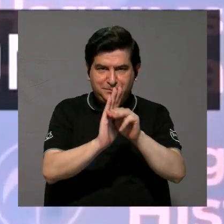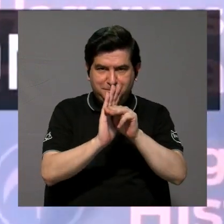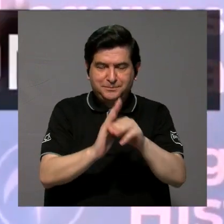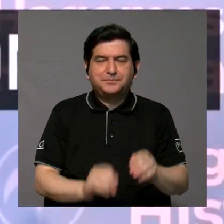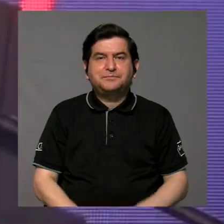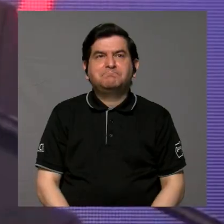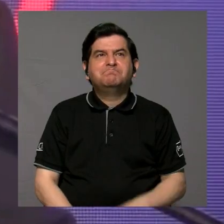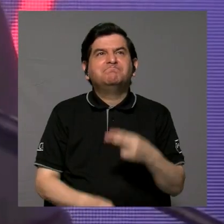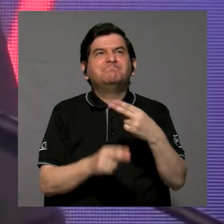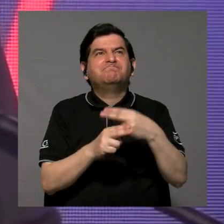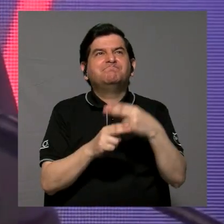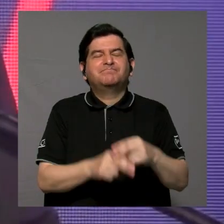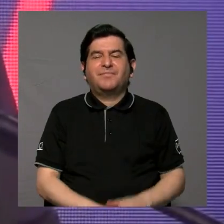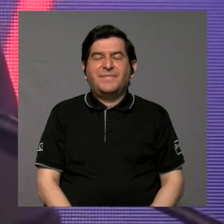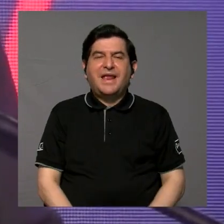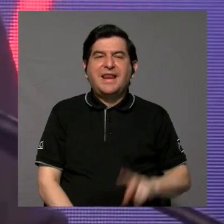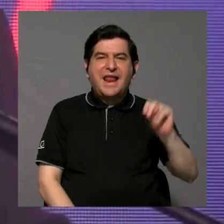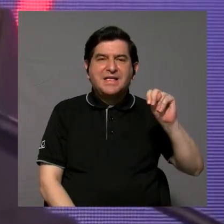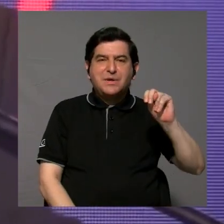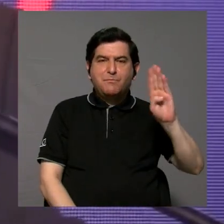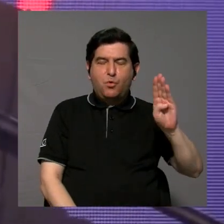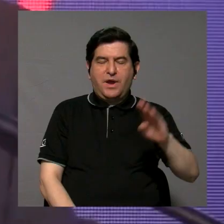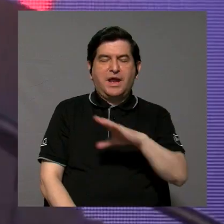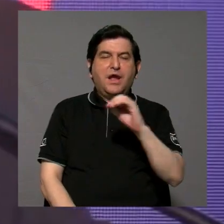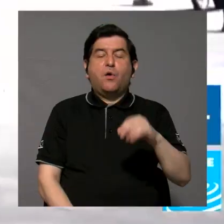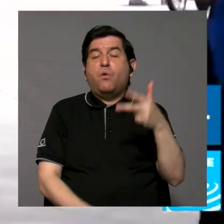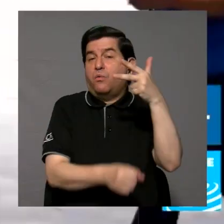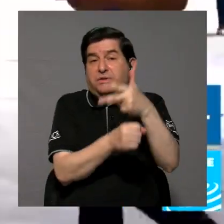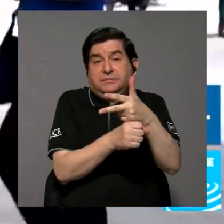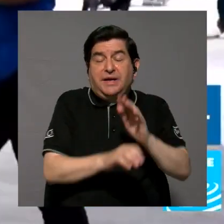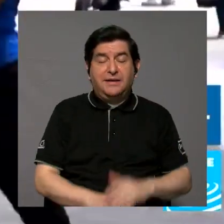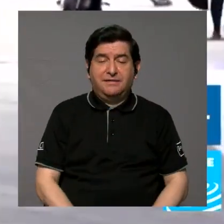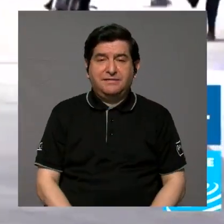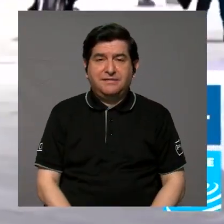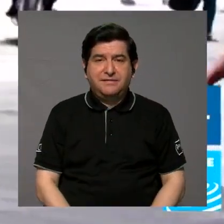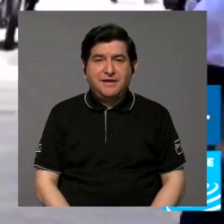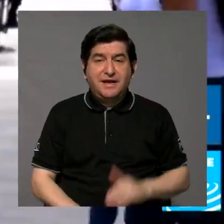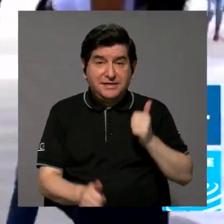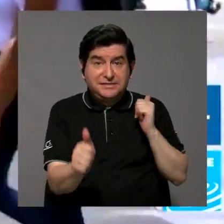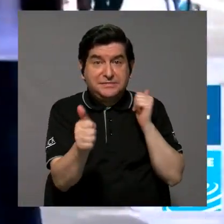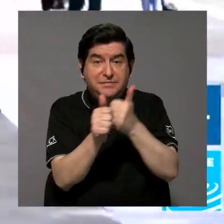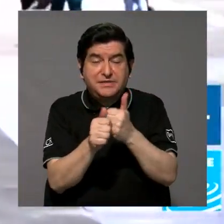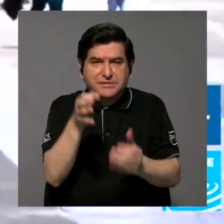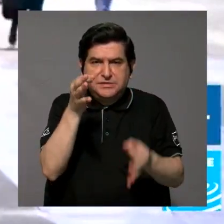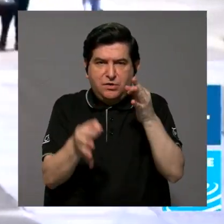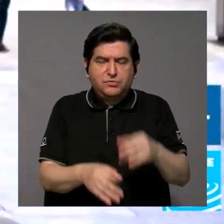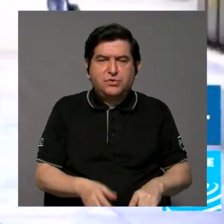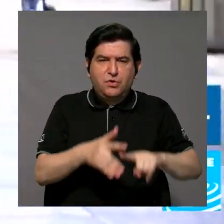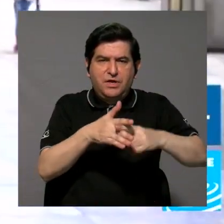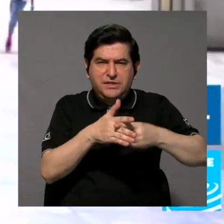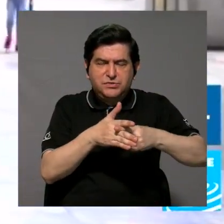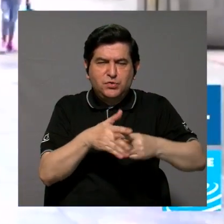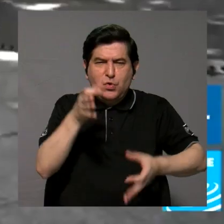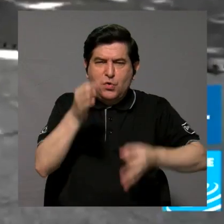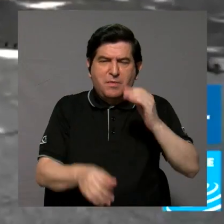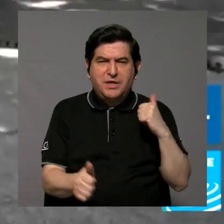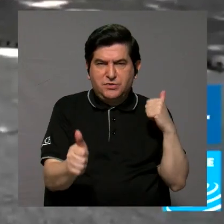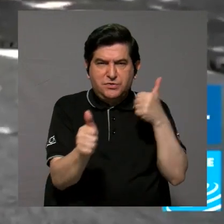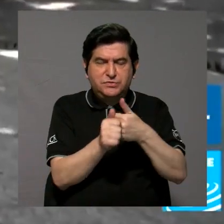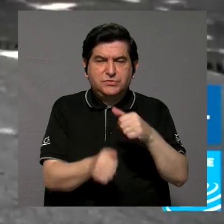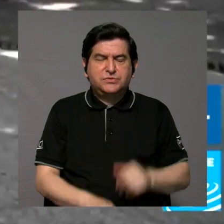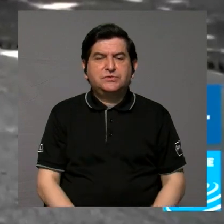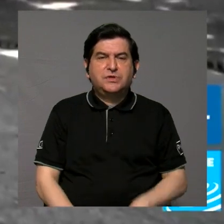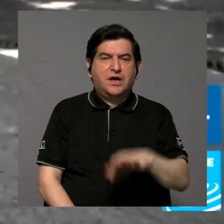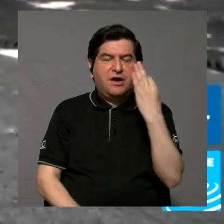modelo, podemos llamar de Bukele, o el modelo de Guatemala, que implica la persecución judicial o el uso de instrumentos judiciales para perseguir a